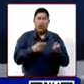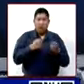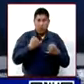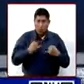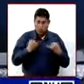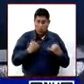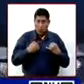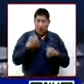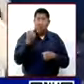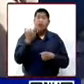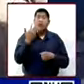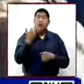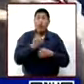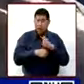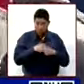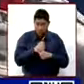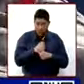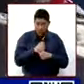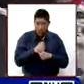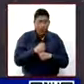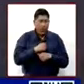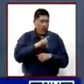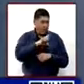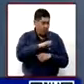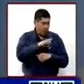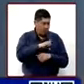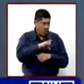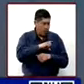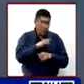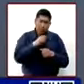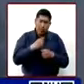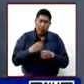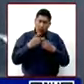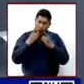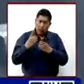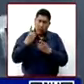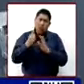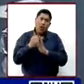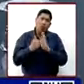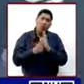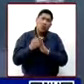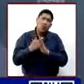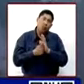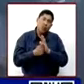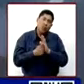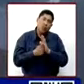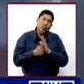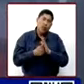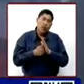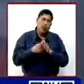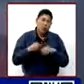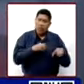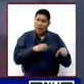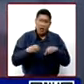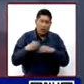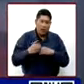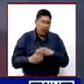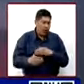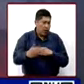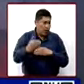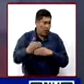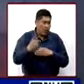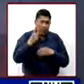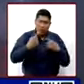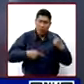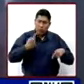este muchacho tenía 15 años de edad. La FELCC ha recibido la denuncia por parte de un abogado. Se dan los hechos a partir de